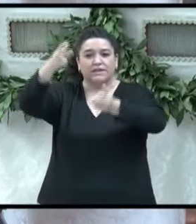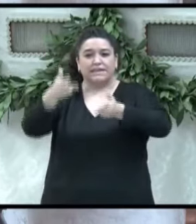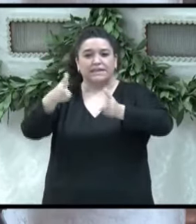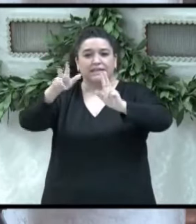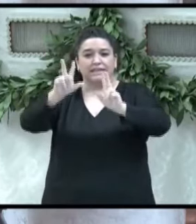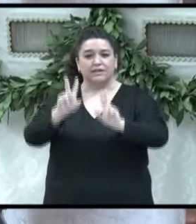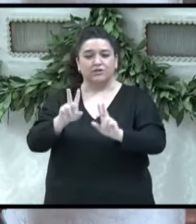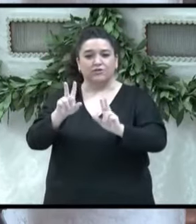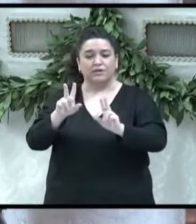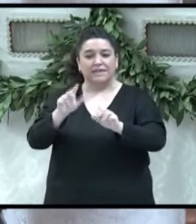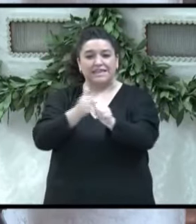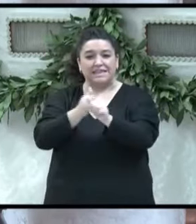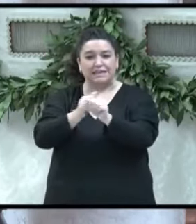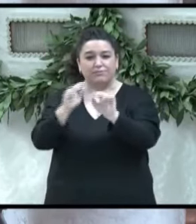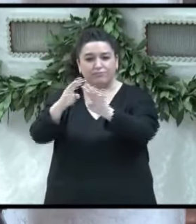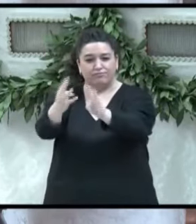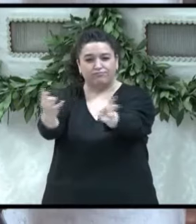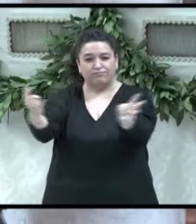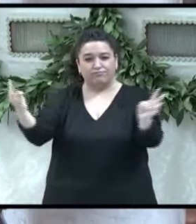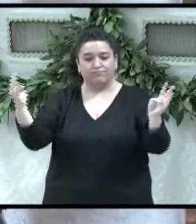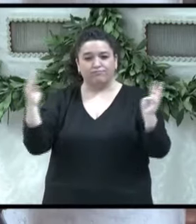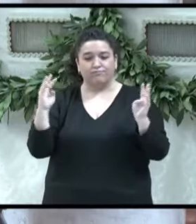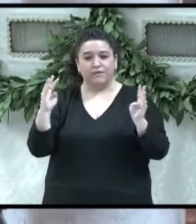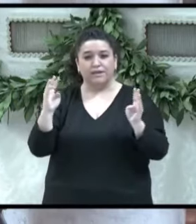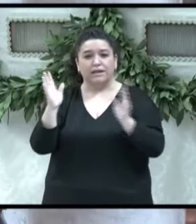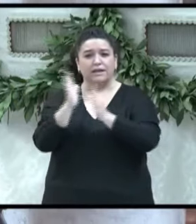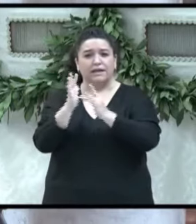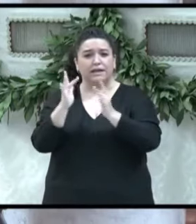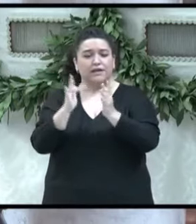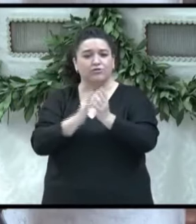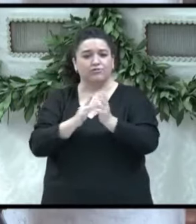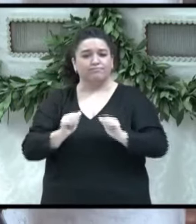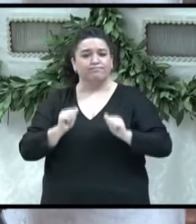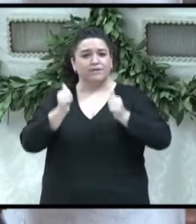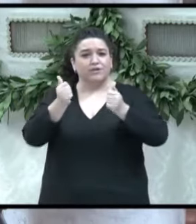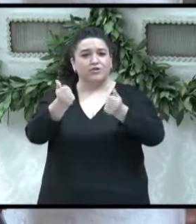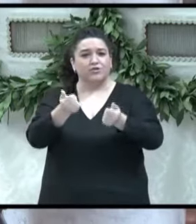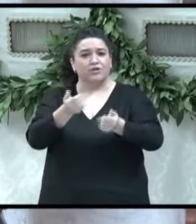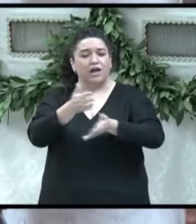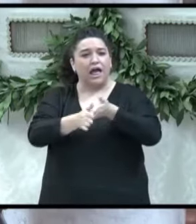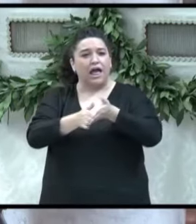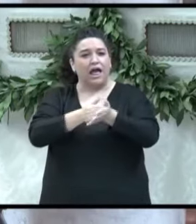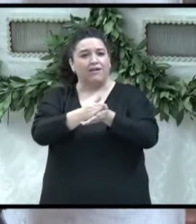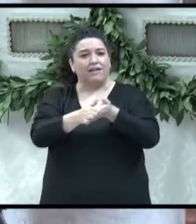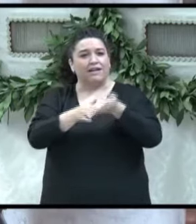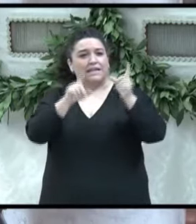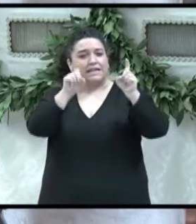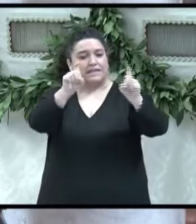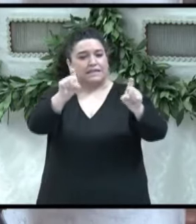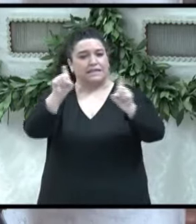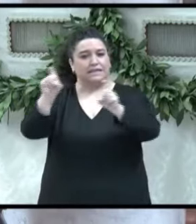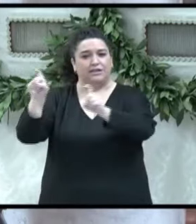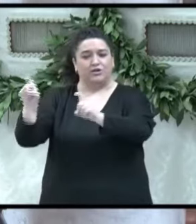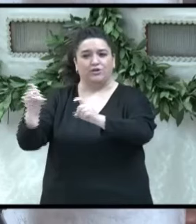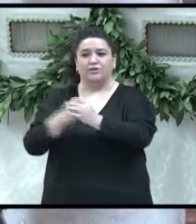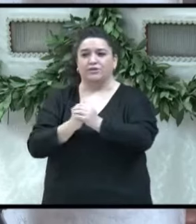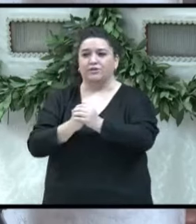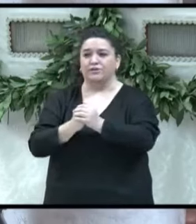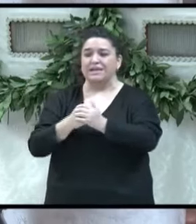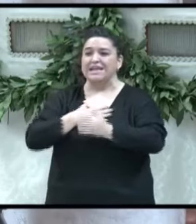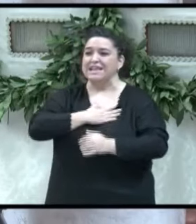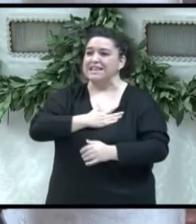acercaron sus discípulos y él se puso a hablar enseñándoles